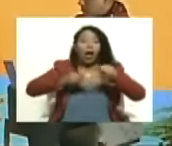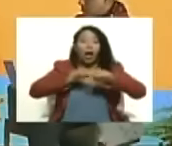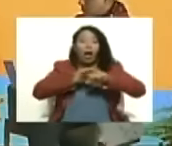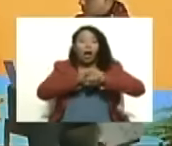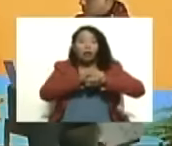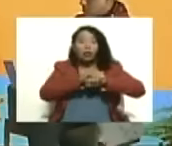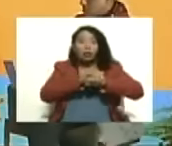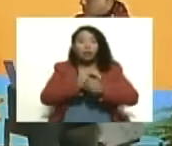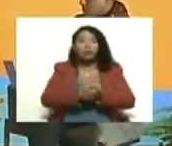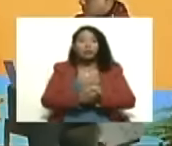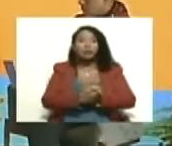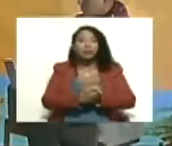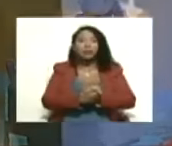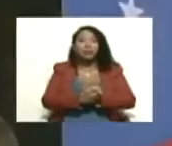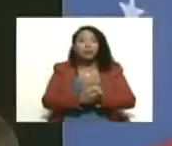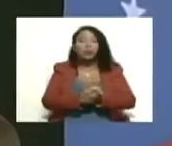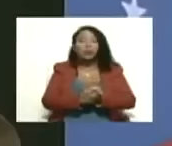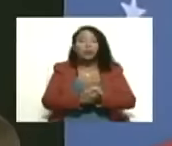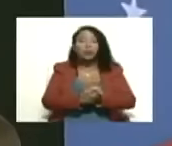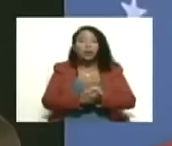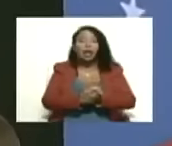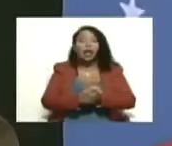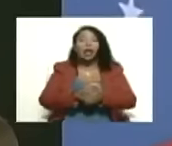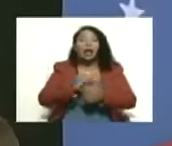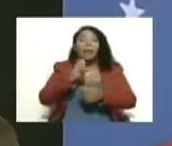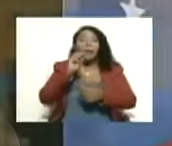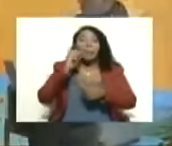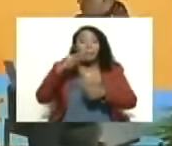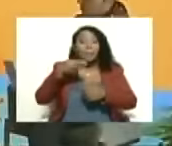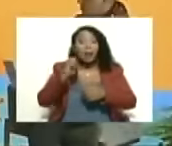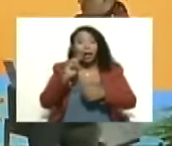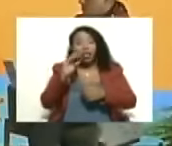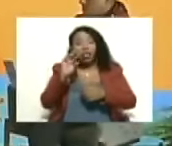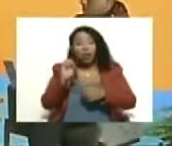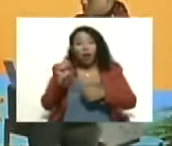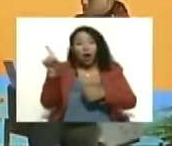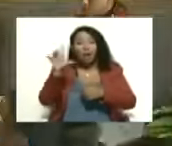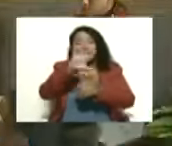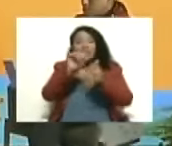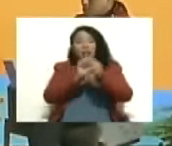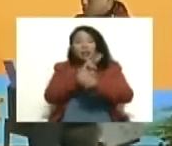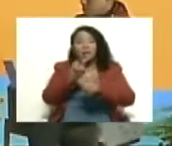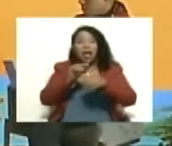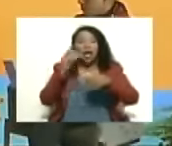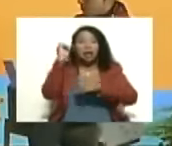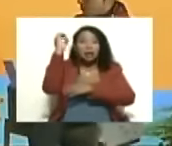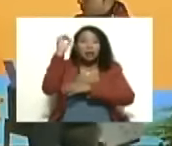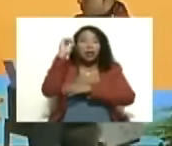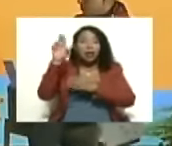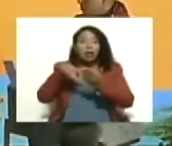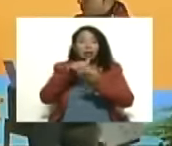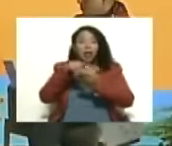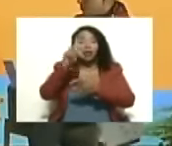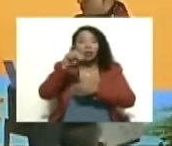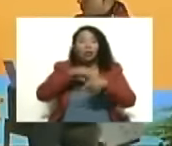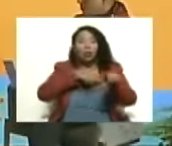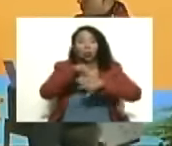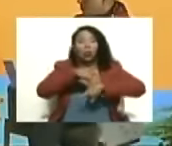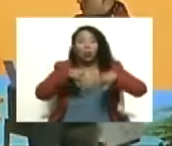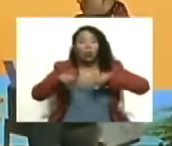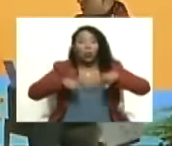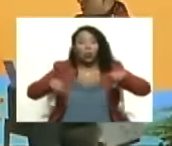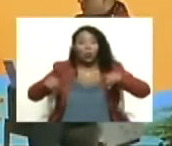campaña y Pedro Infante vicepresidente de la asamblea nacional quien también funge como coordinador